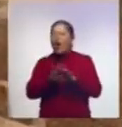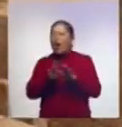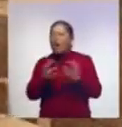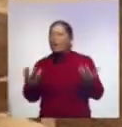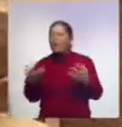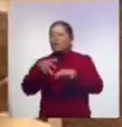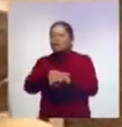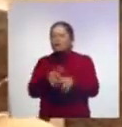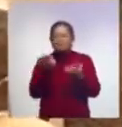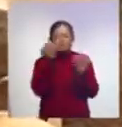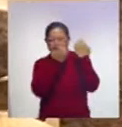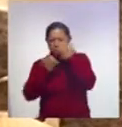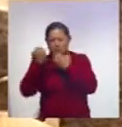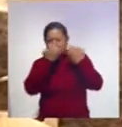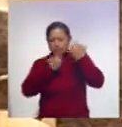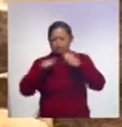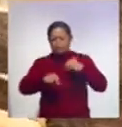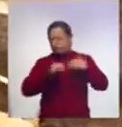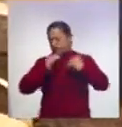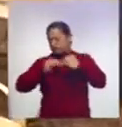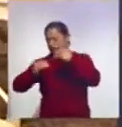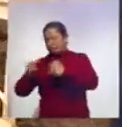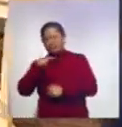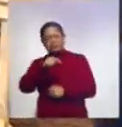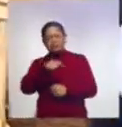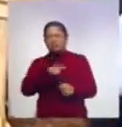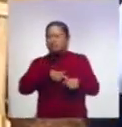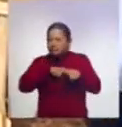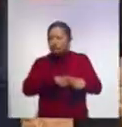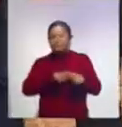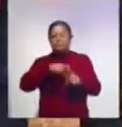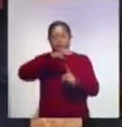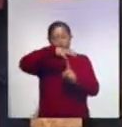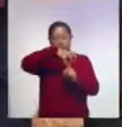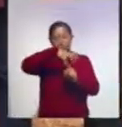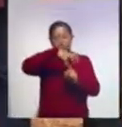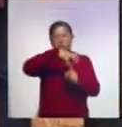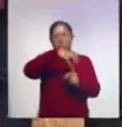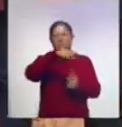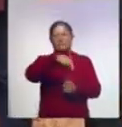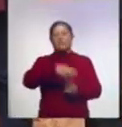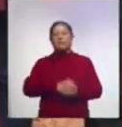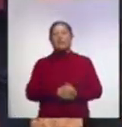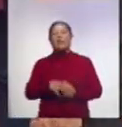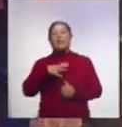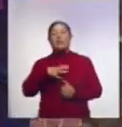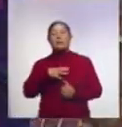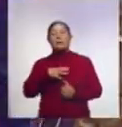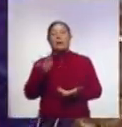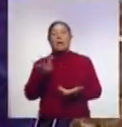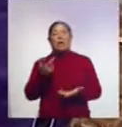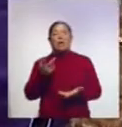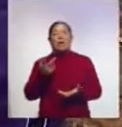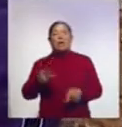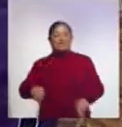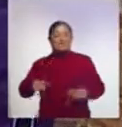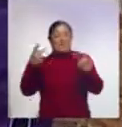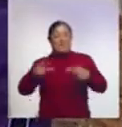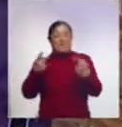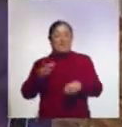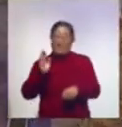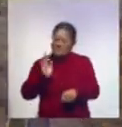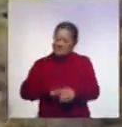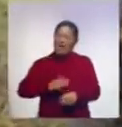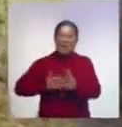realizar estrategias que a ellos les permitiera seguir recolectando hongos, tener un poder adquisitivo más elevado